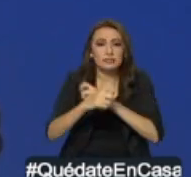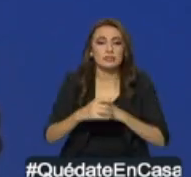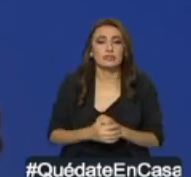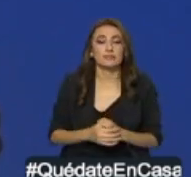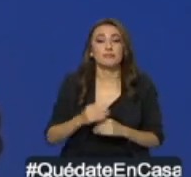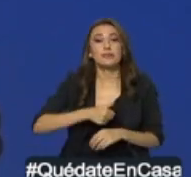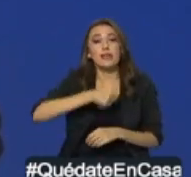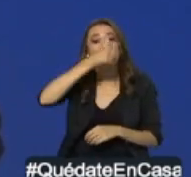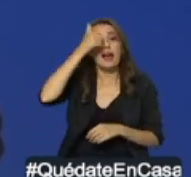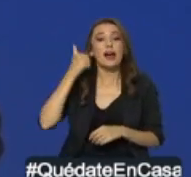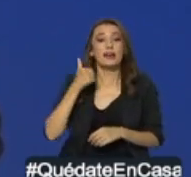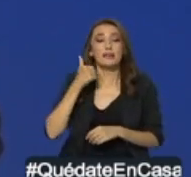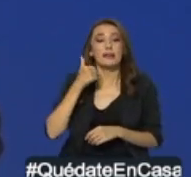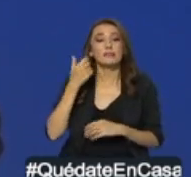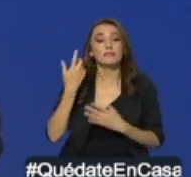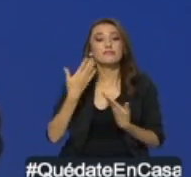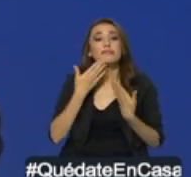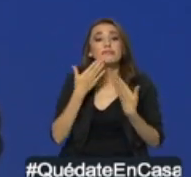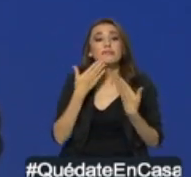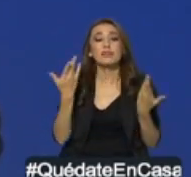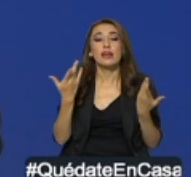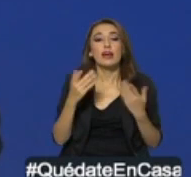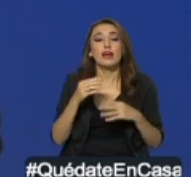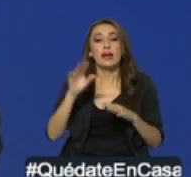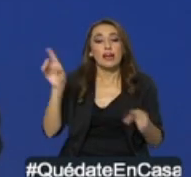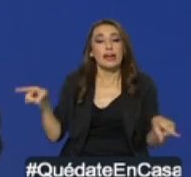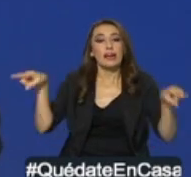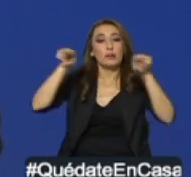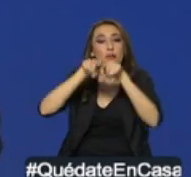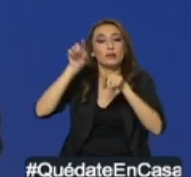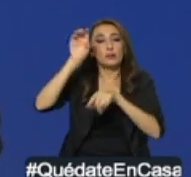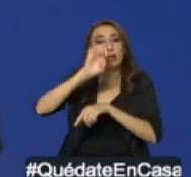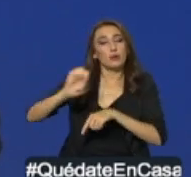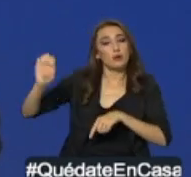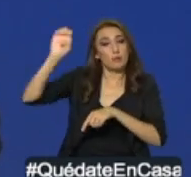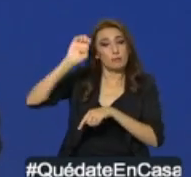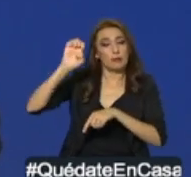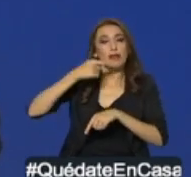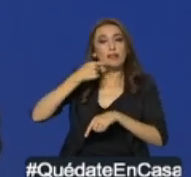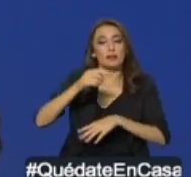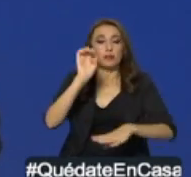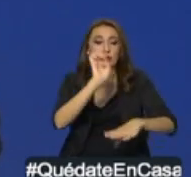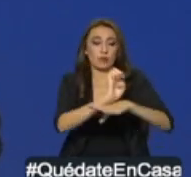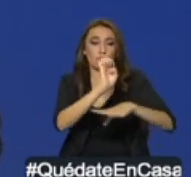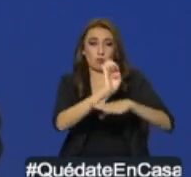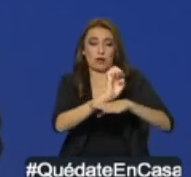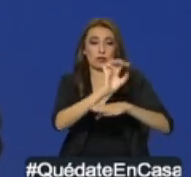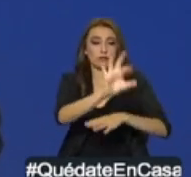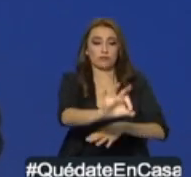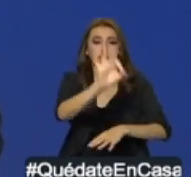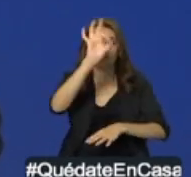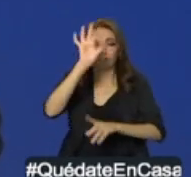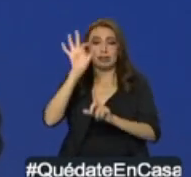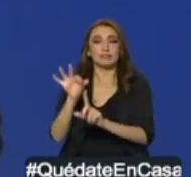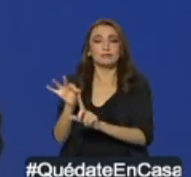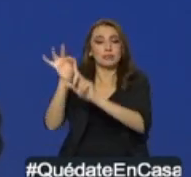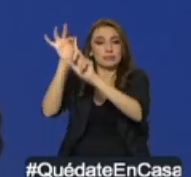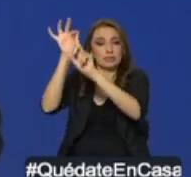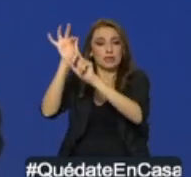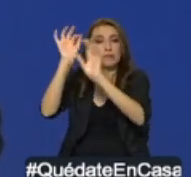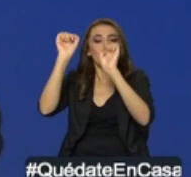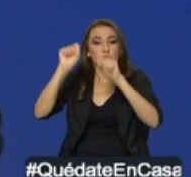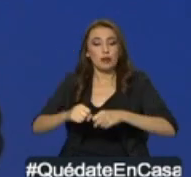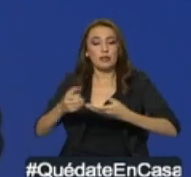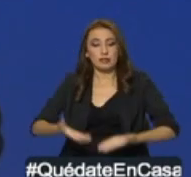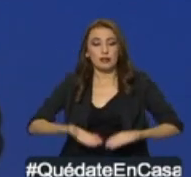seleccionó al ecuador como país prioritario para recibir cooperación de la dirección de protección civil europea